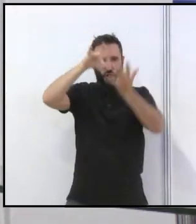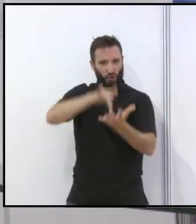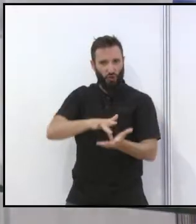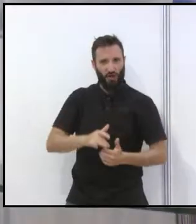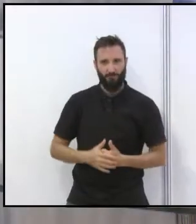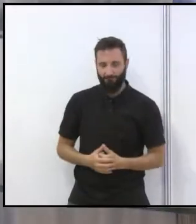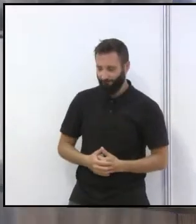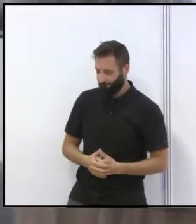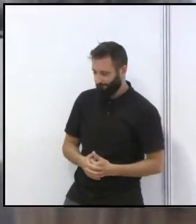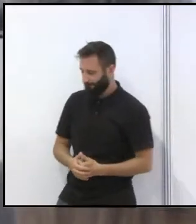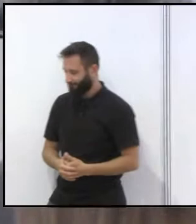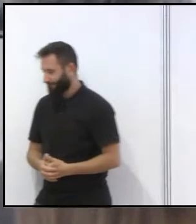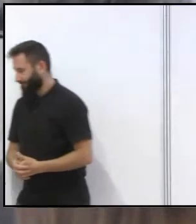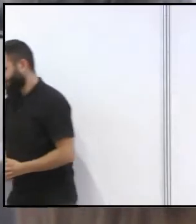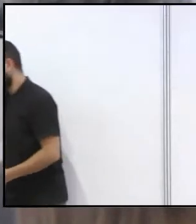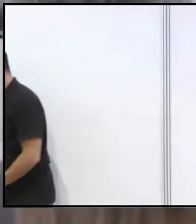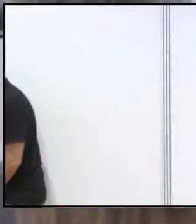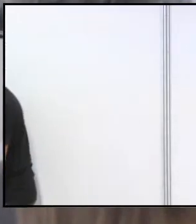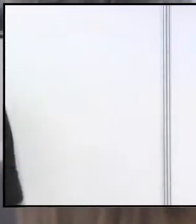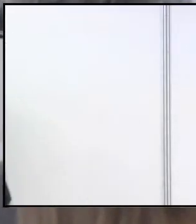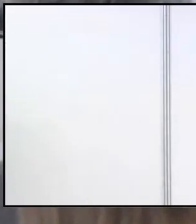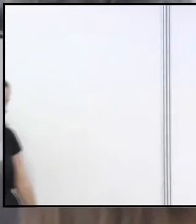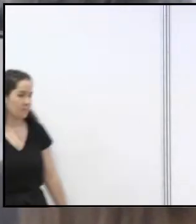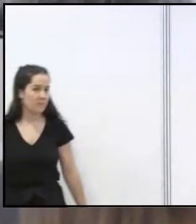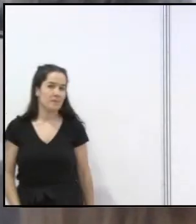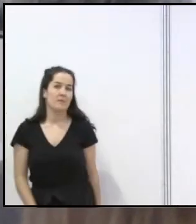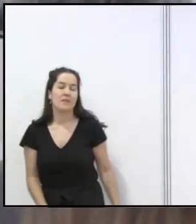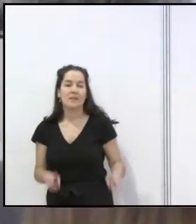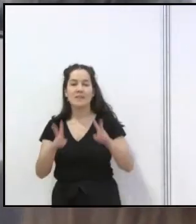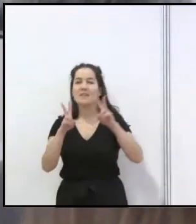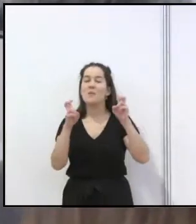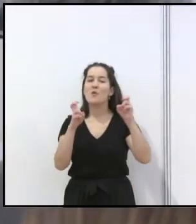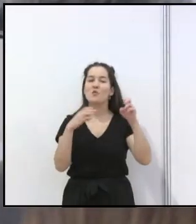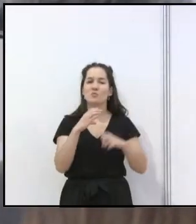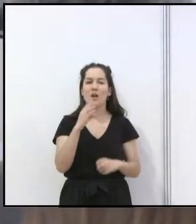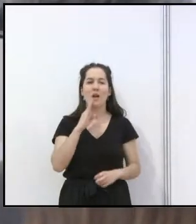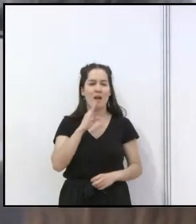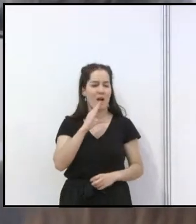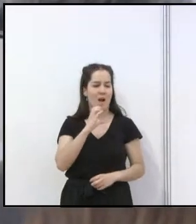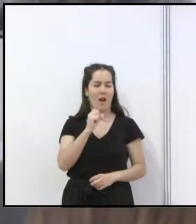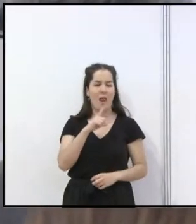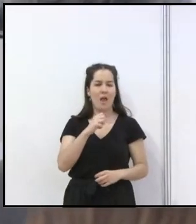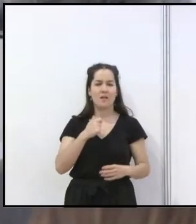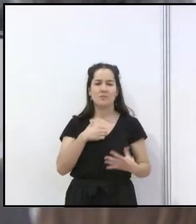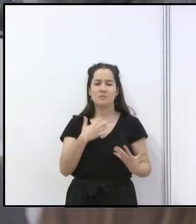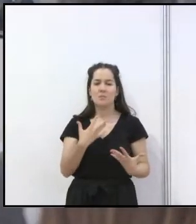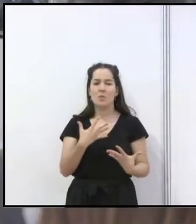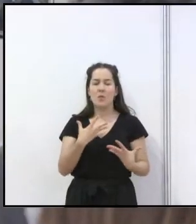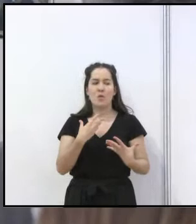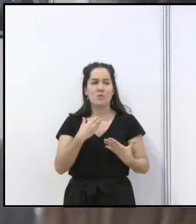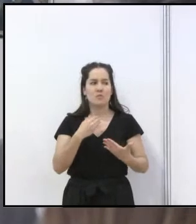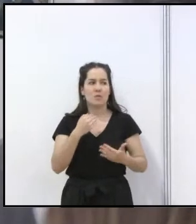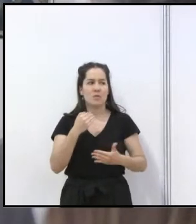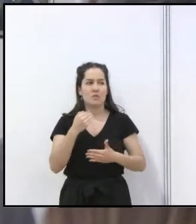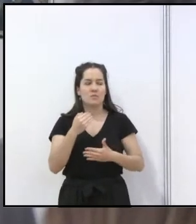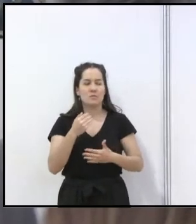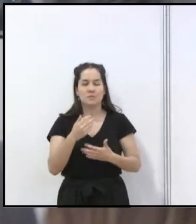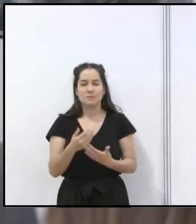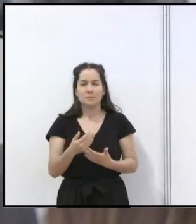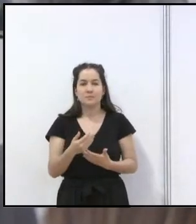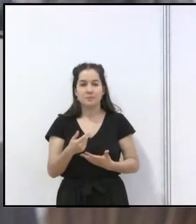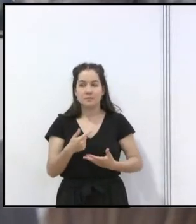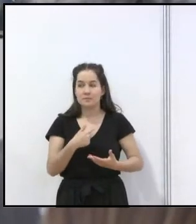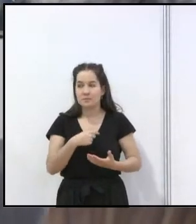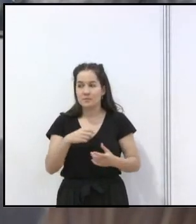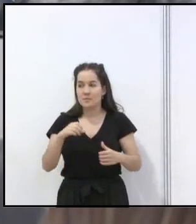Respecto de otro tema que me interesó mucho fue lo que dijo Clara, ¿no? La idea de cómo se transporta, casi los escritores latinoamericanos somos